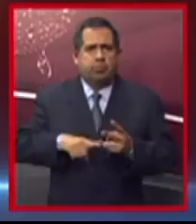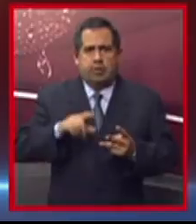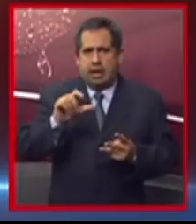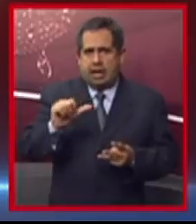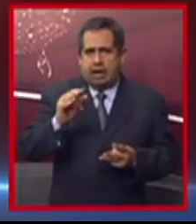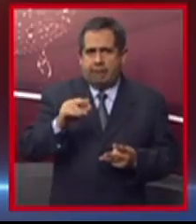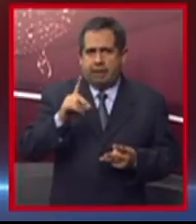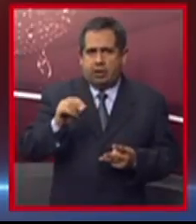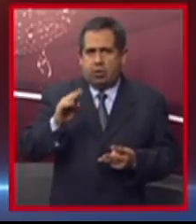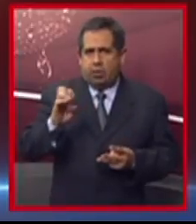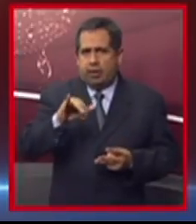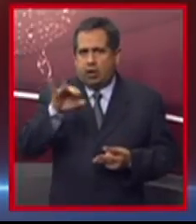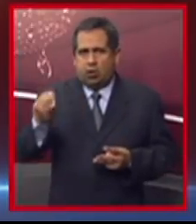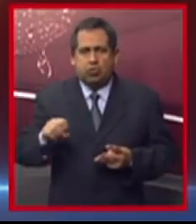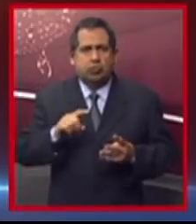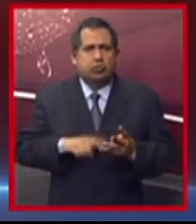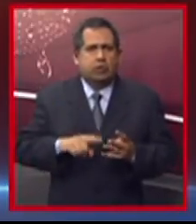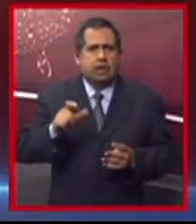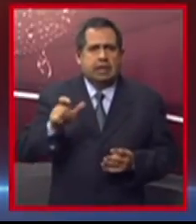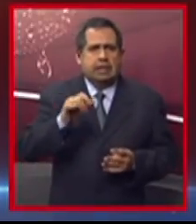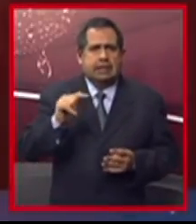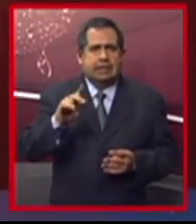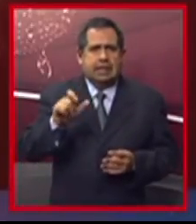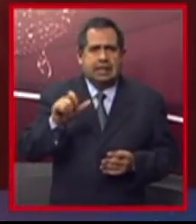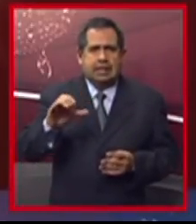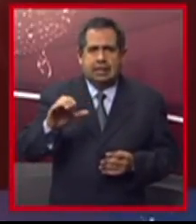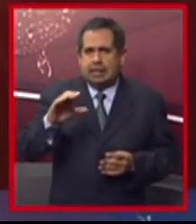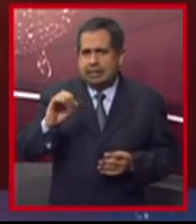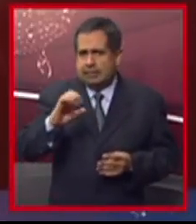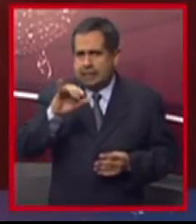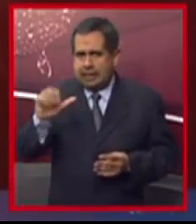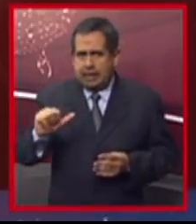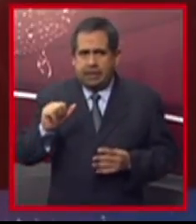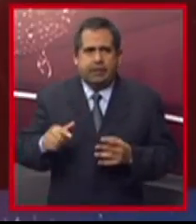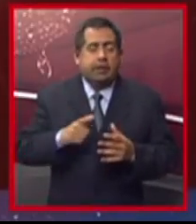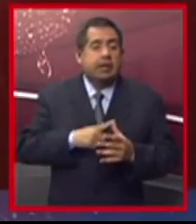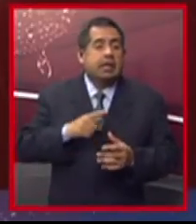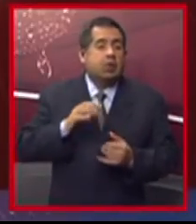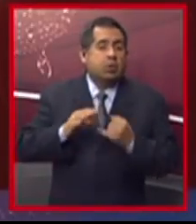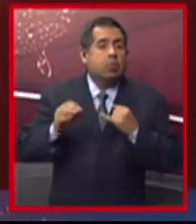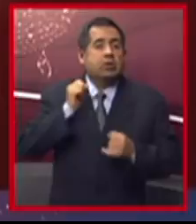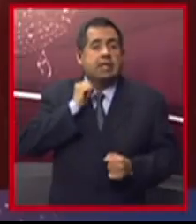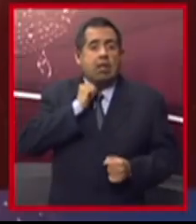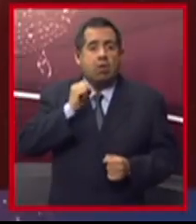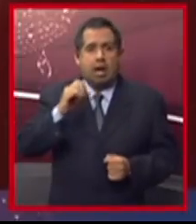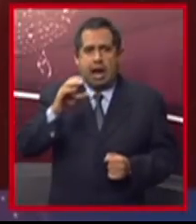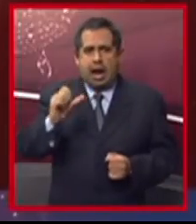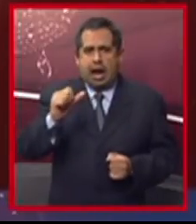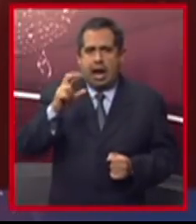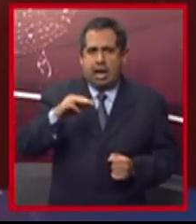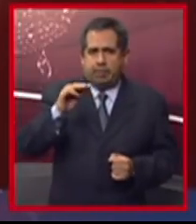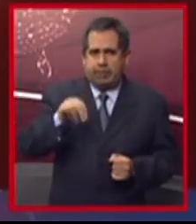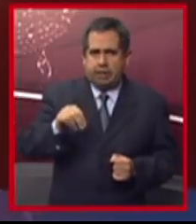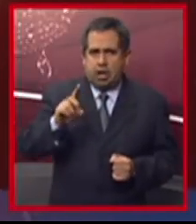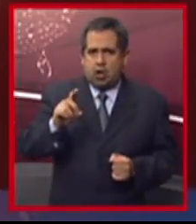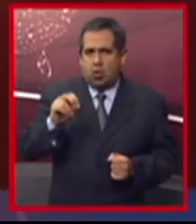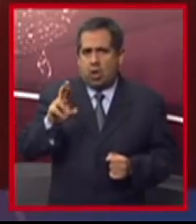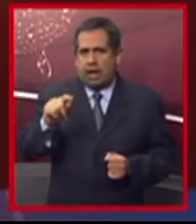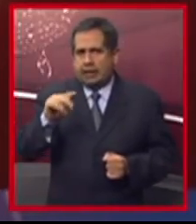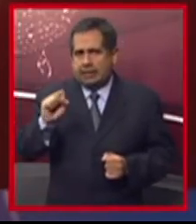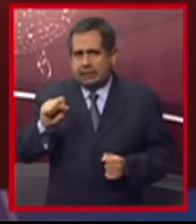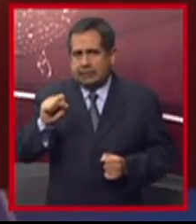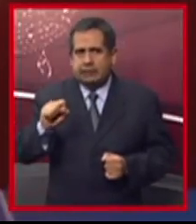Alfredo Bejos Nicolás, Citlalic Ceja García y la senadora Carmen